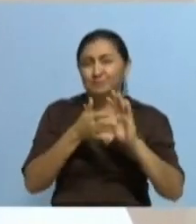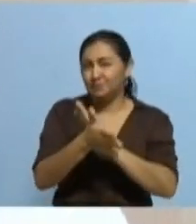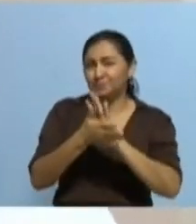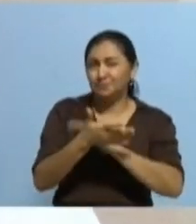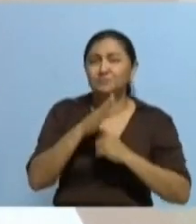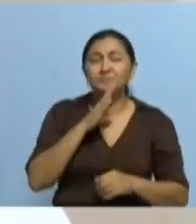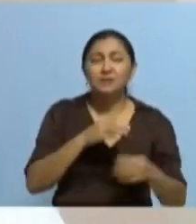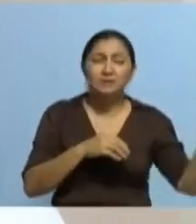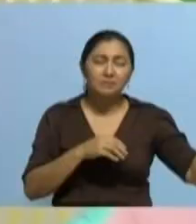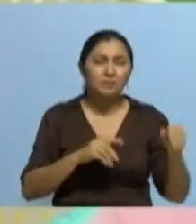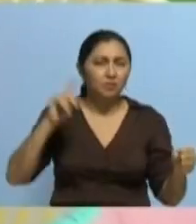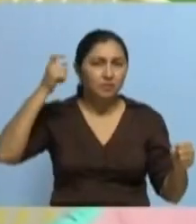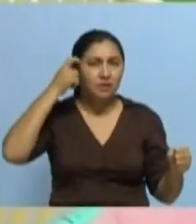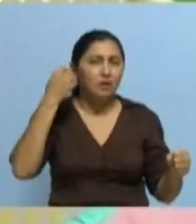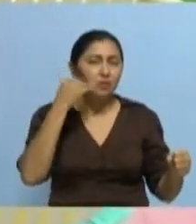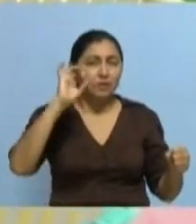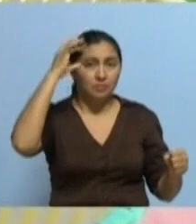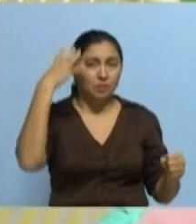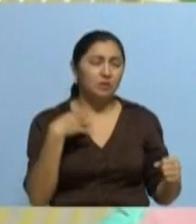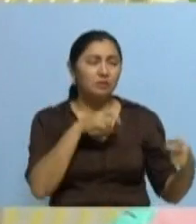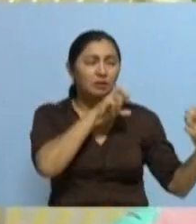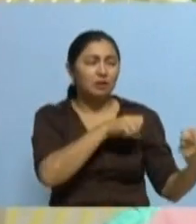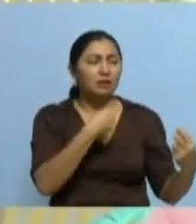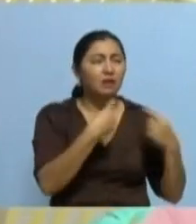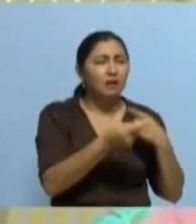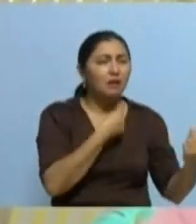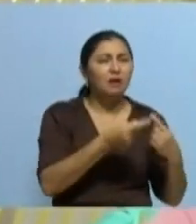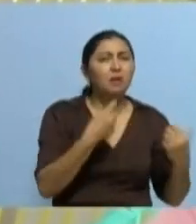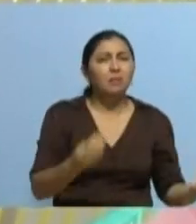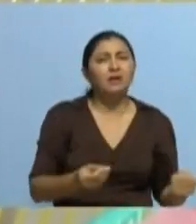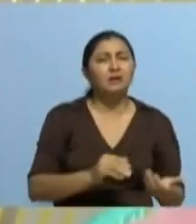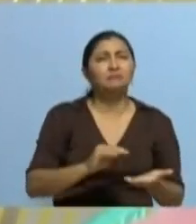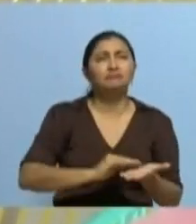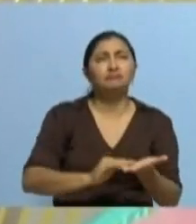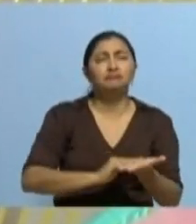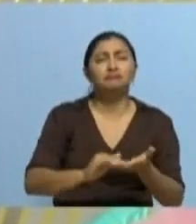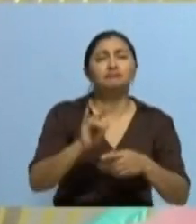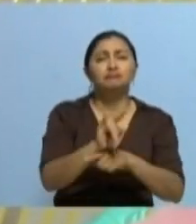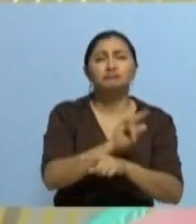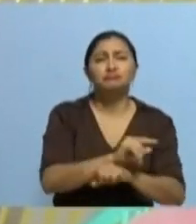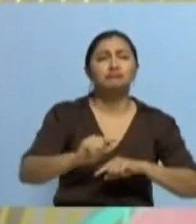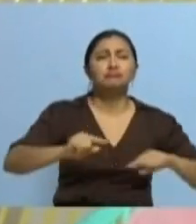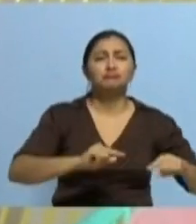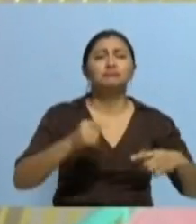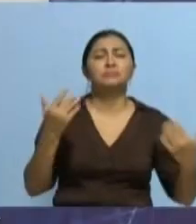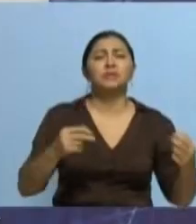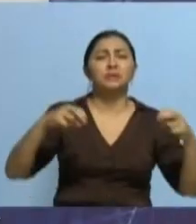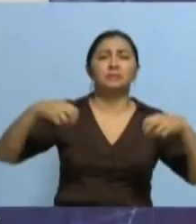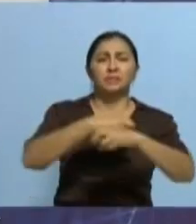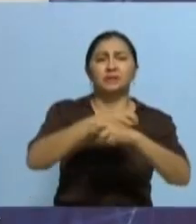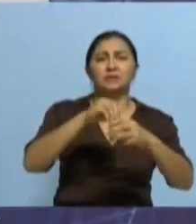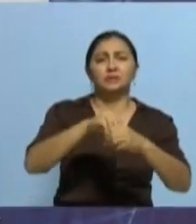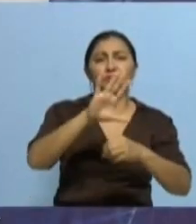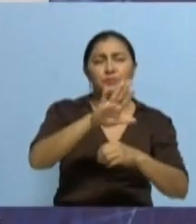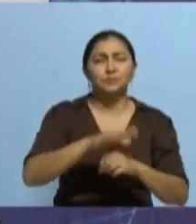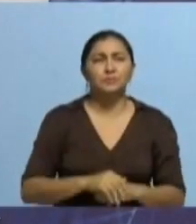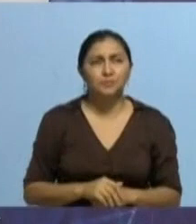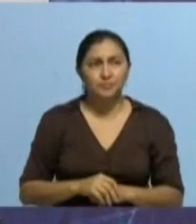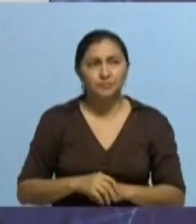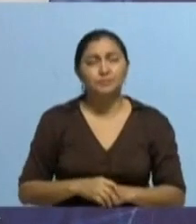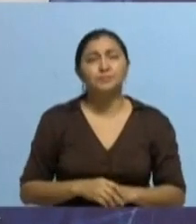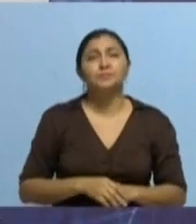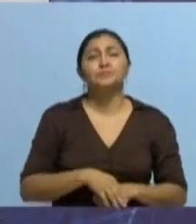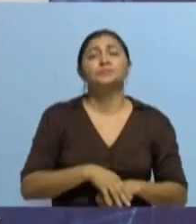conversación con la gobernadora del Atlántico, Elsa Noguera, para el mantenimiento y administración del Parque Cultural del Caribe. Los diputados